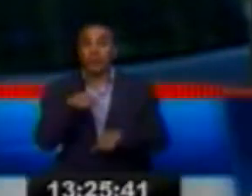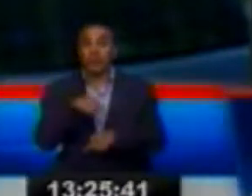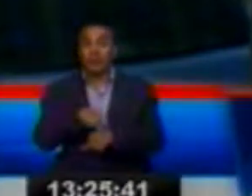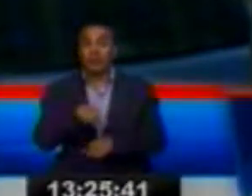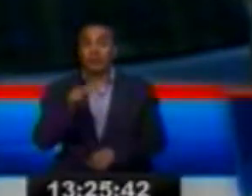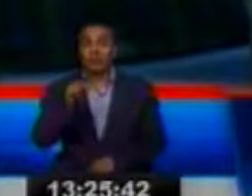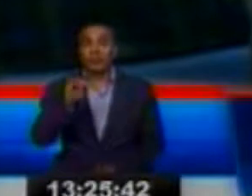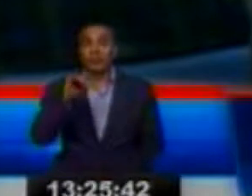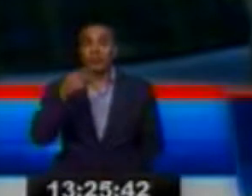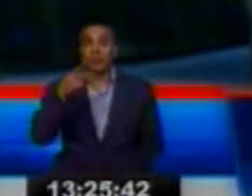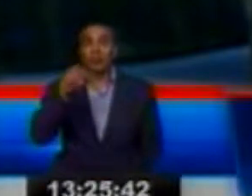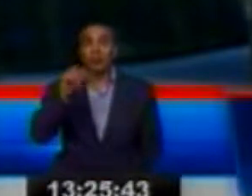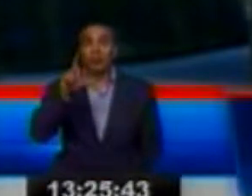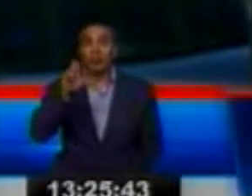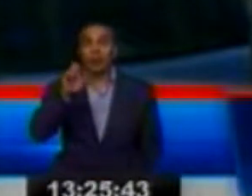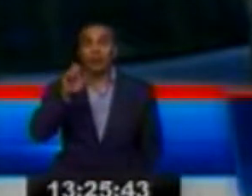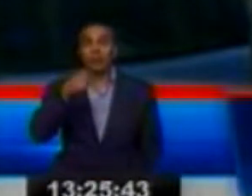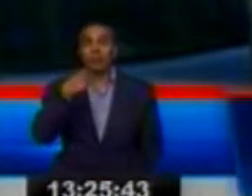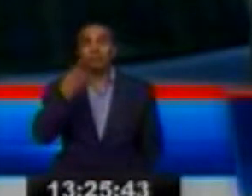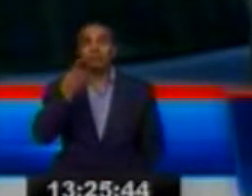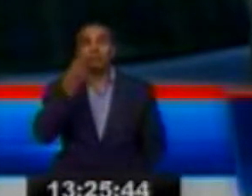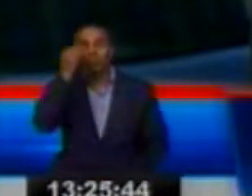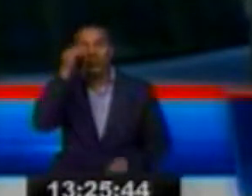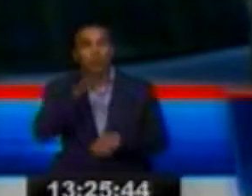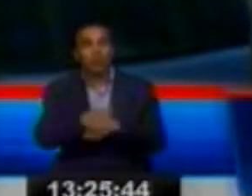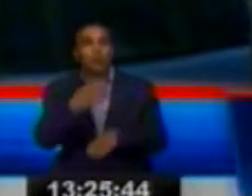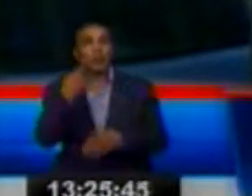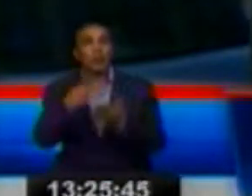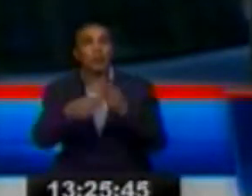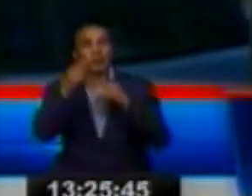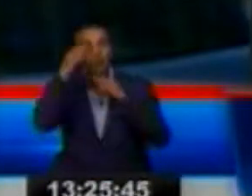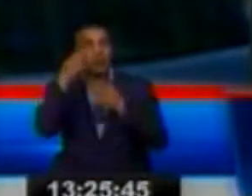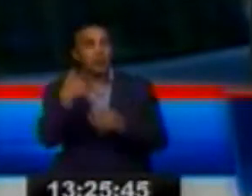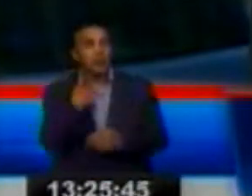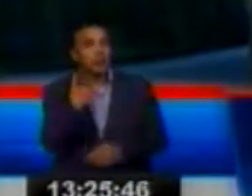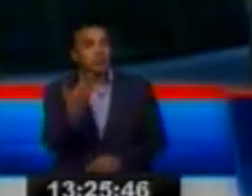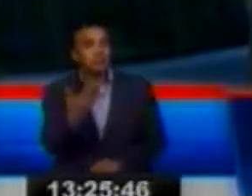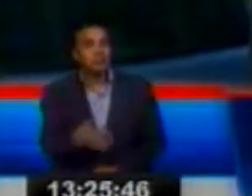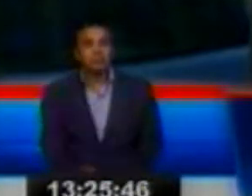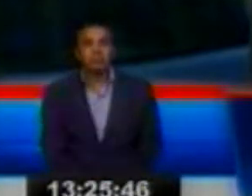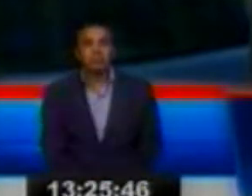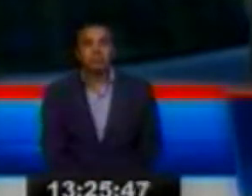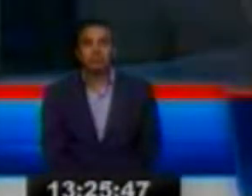Nicole Khalil tiene un informe. Buenas tardes, ¿cuáles son las novedades, Nicole?